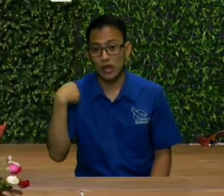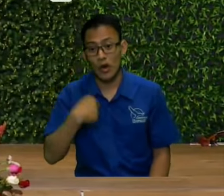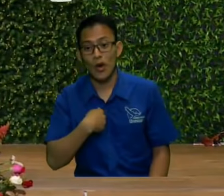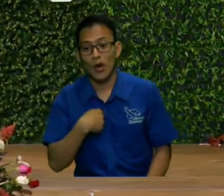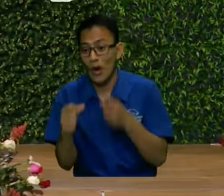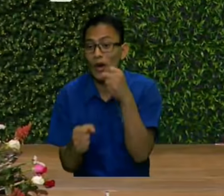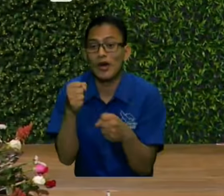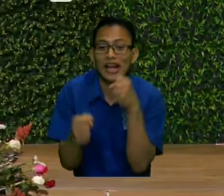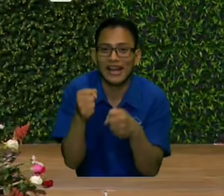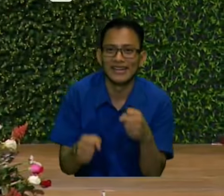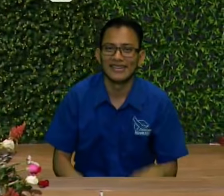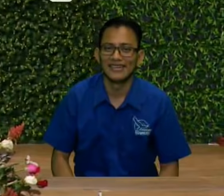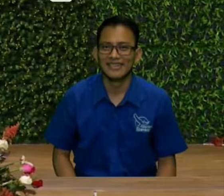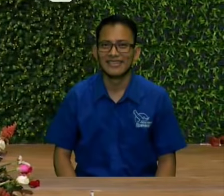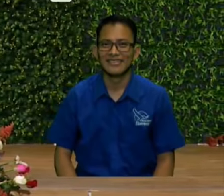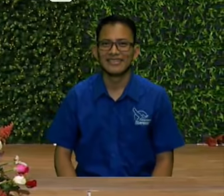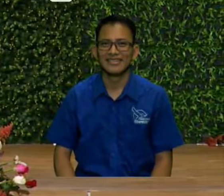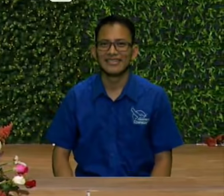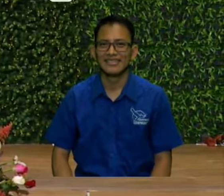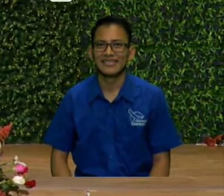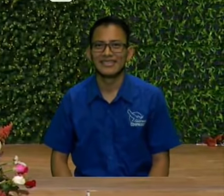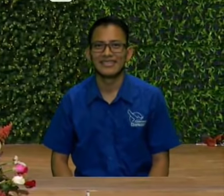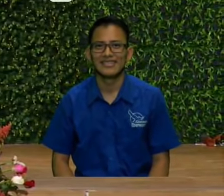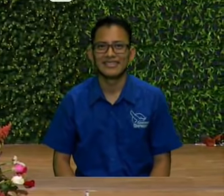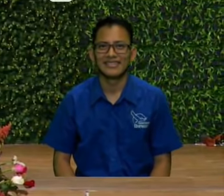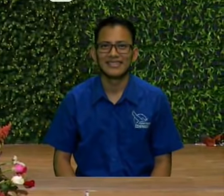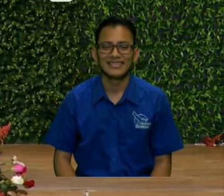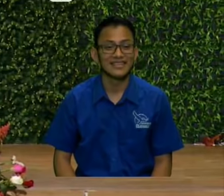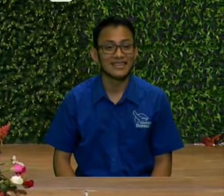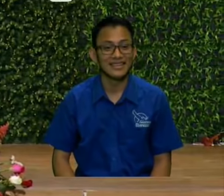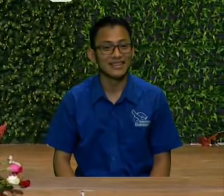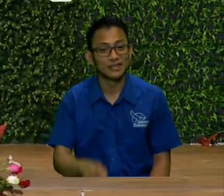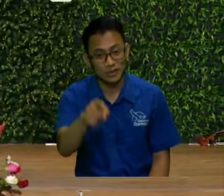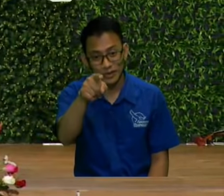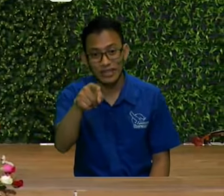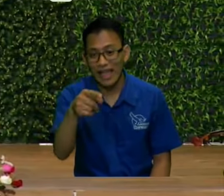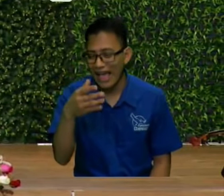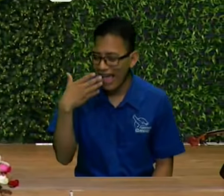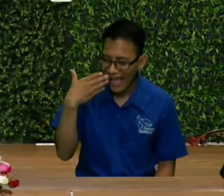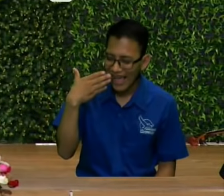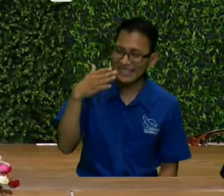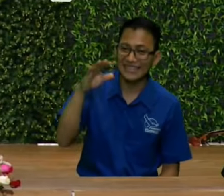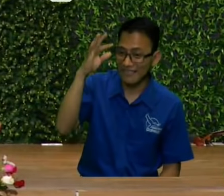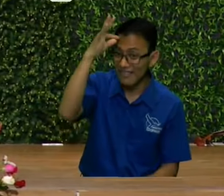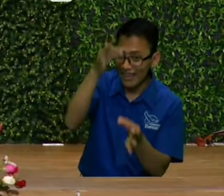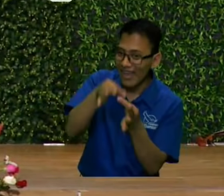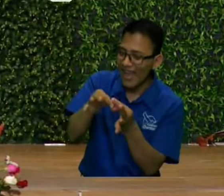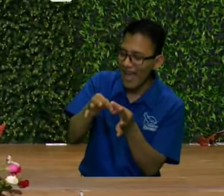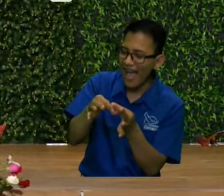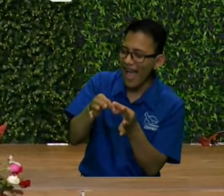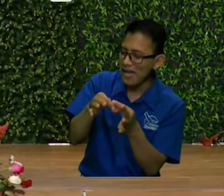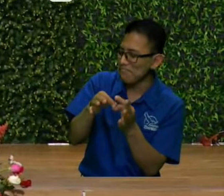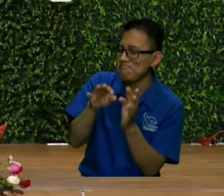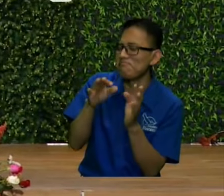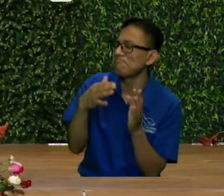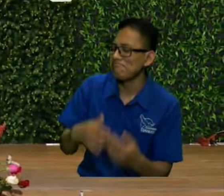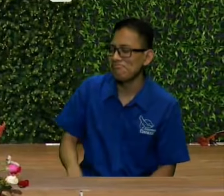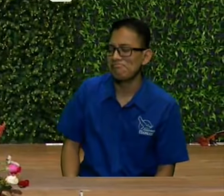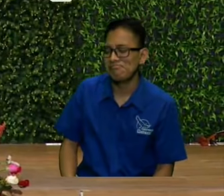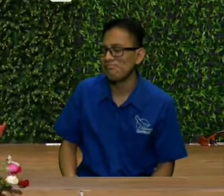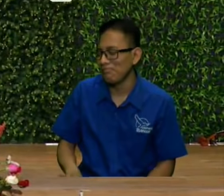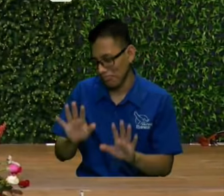Porque él se ríe, hermano. ¿Esa es su fe? ¿De su pastor? Qué bárbaro. Está bueno.